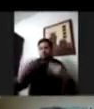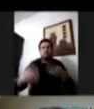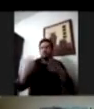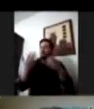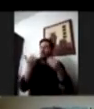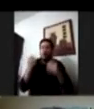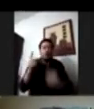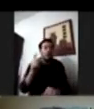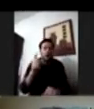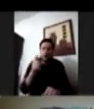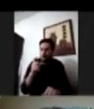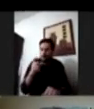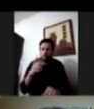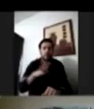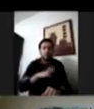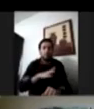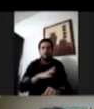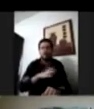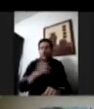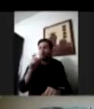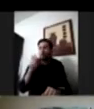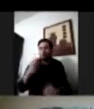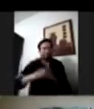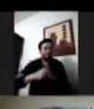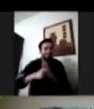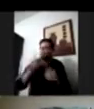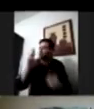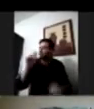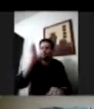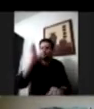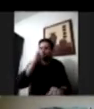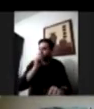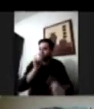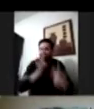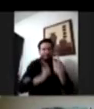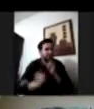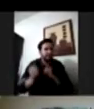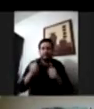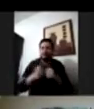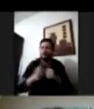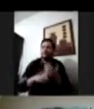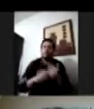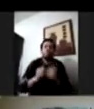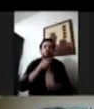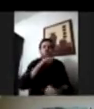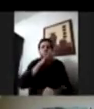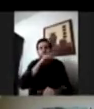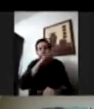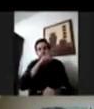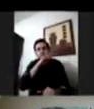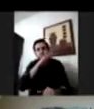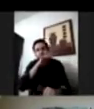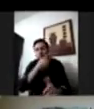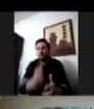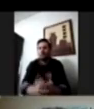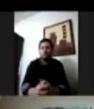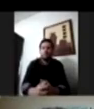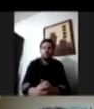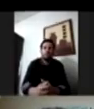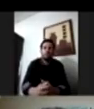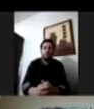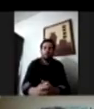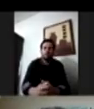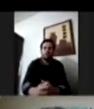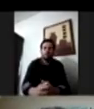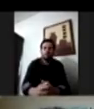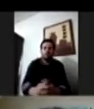llave, pero no se puede tomar porque está sucio. lavan las orugas con el agua sucia y